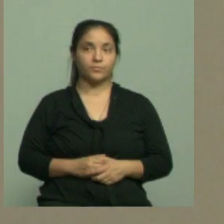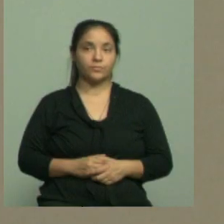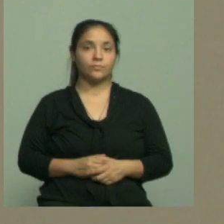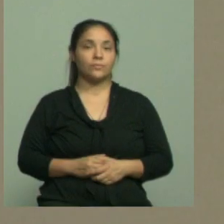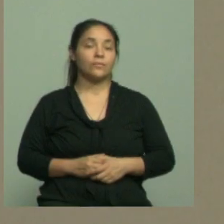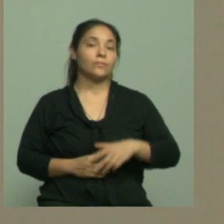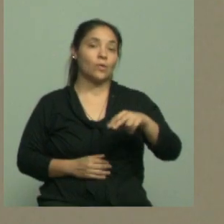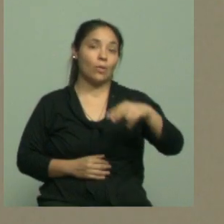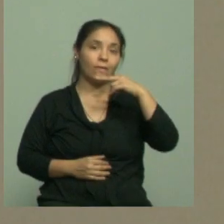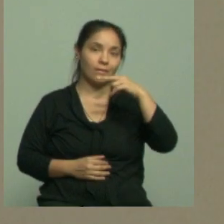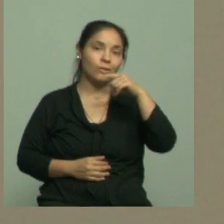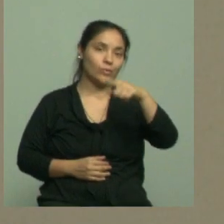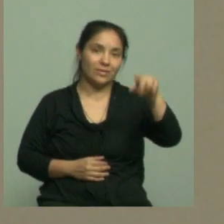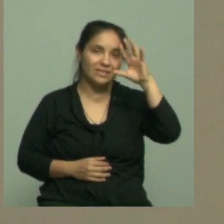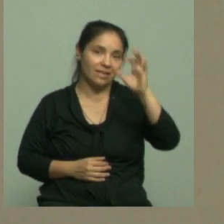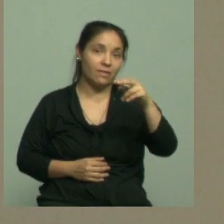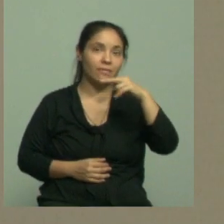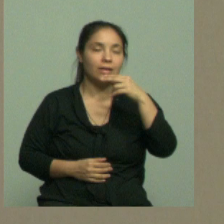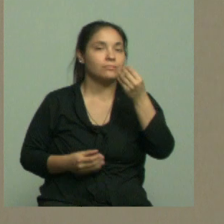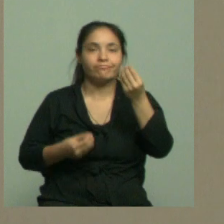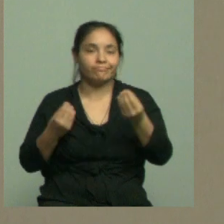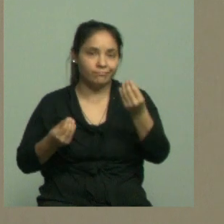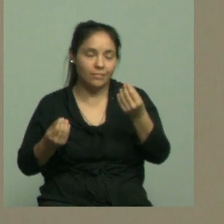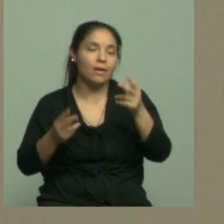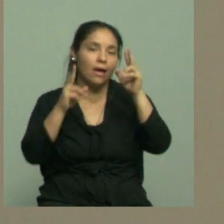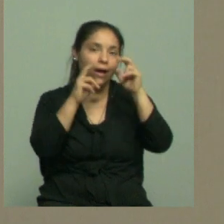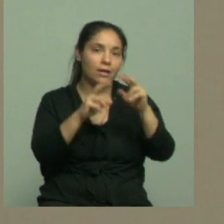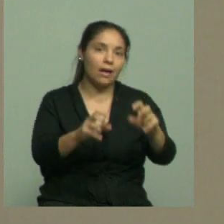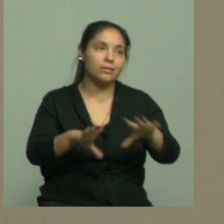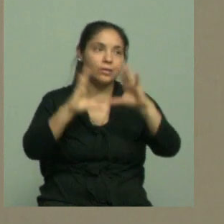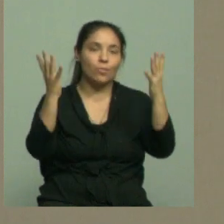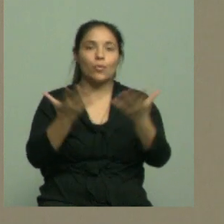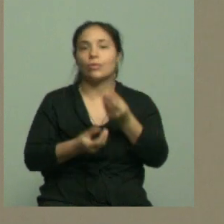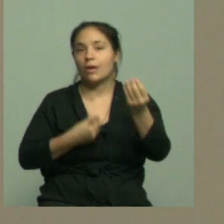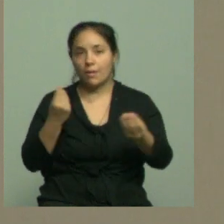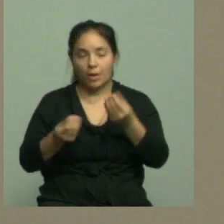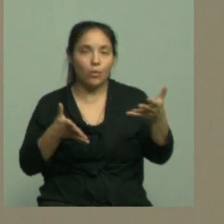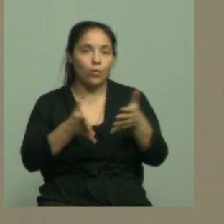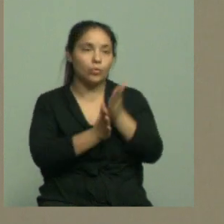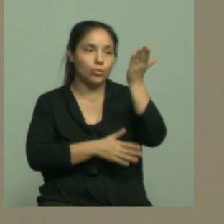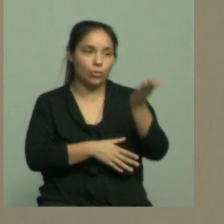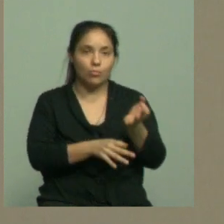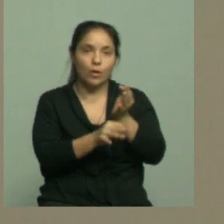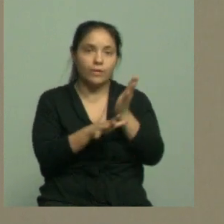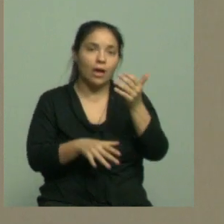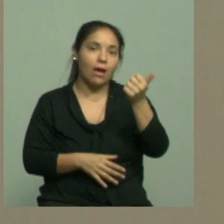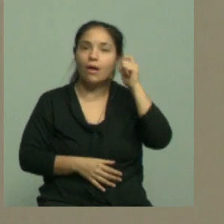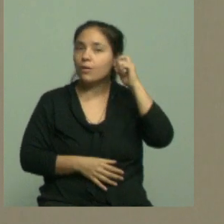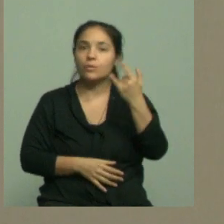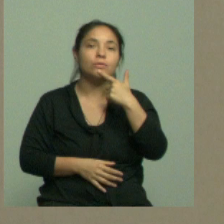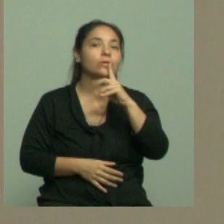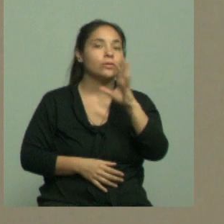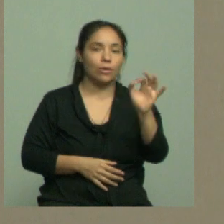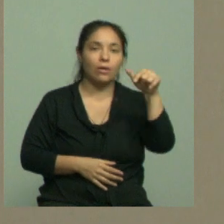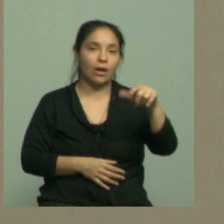Bueno, es viernes y ustedes saben que los viernes tenemos el análisis de lo que sucede en el mundo con Augusto Grilli Fox. Aquí estamos en Apuntes en el 30